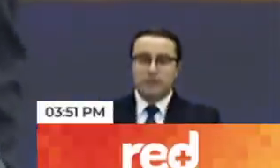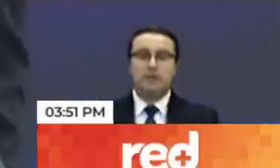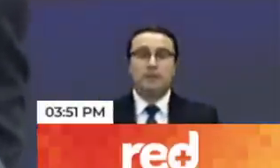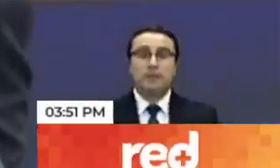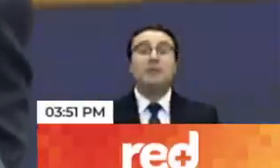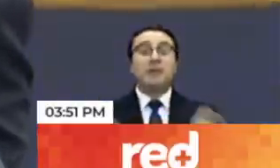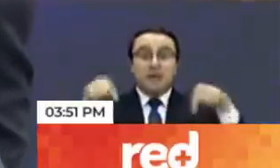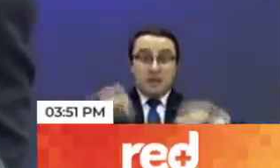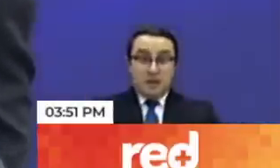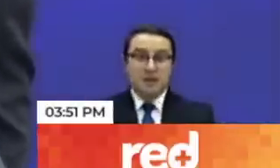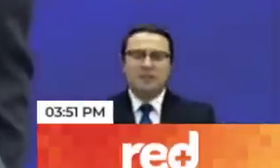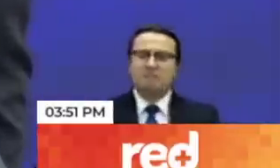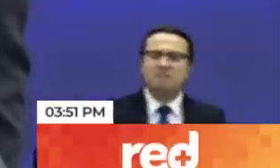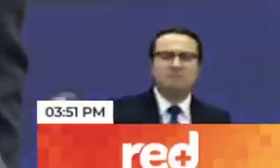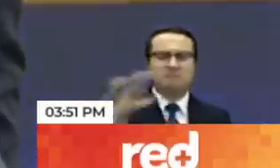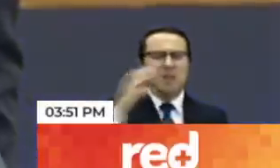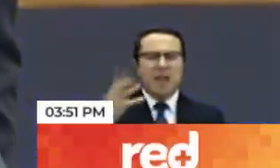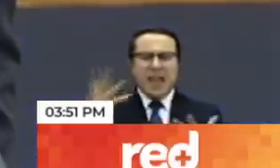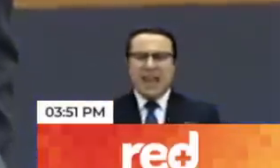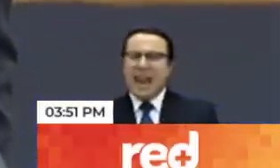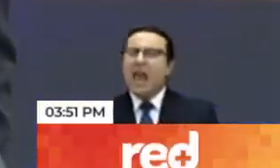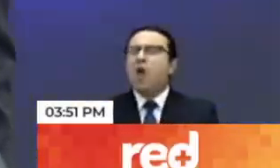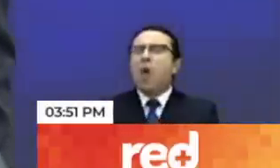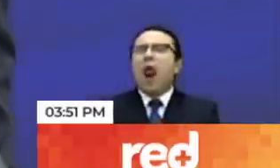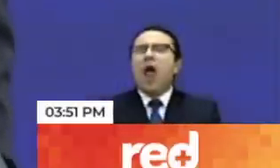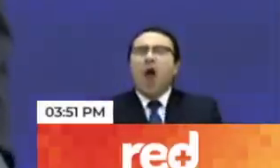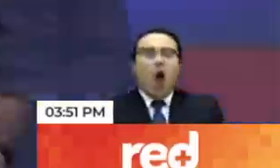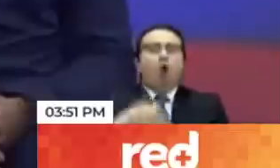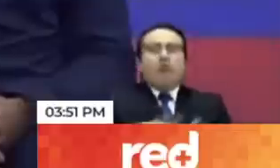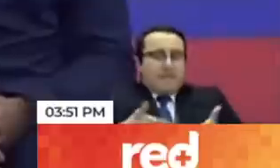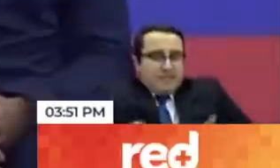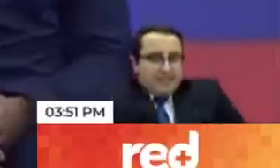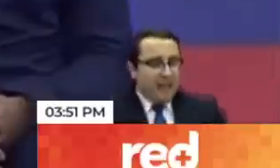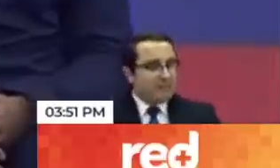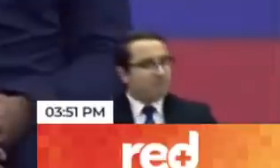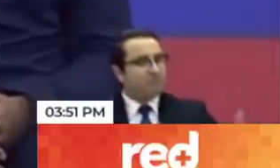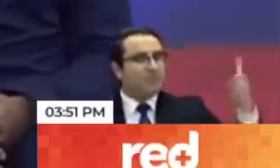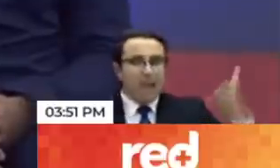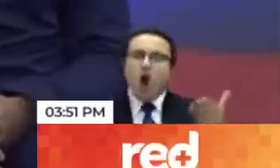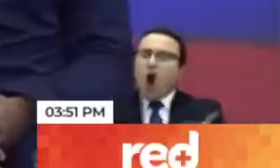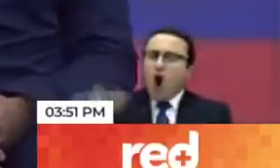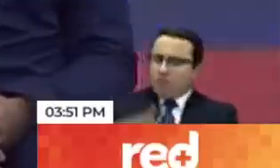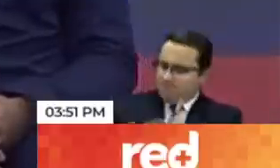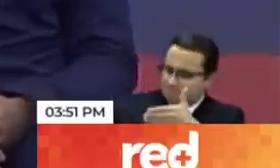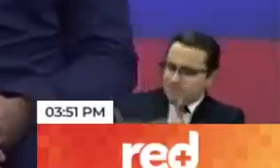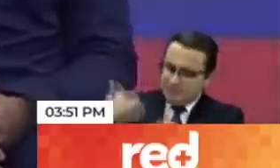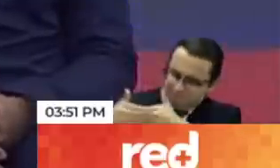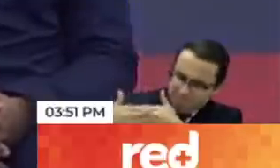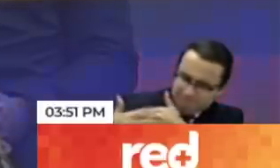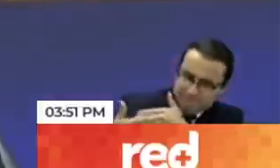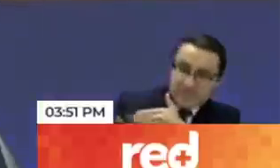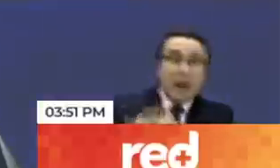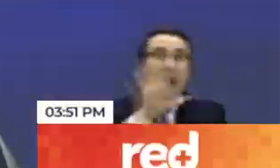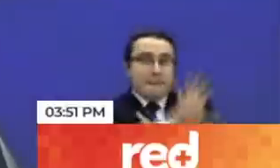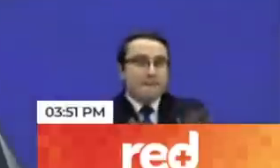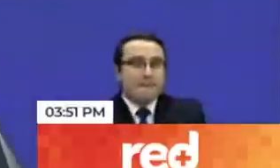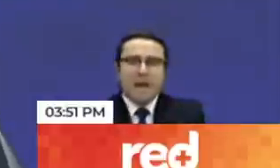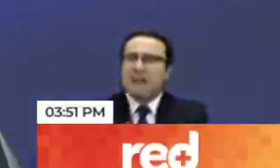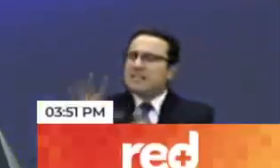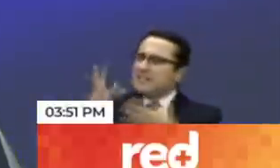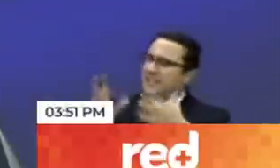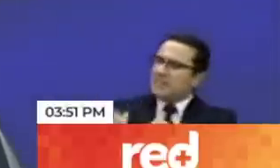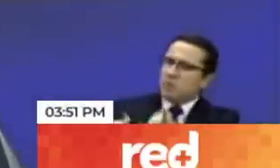que de la mano de las otras naciones latinoamericanas decidamos compartir un destino común, una sola agenda de